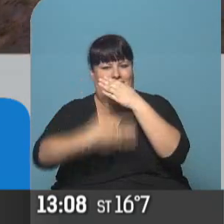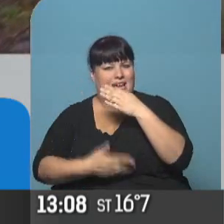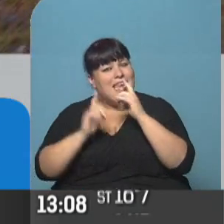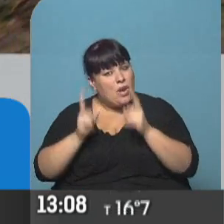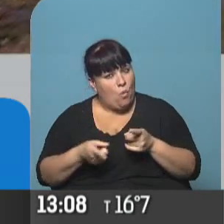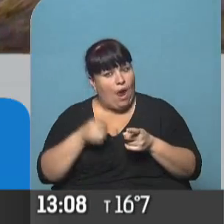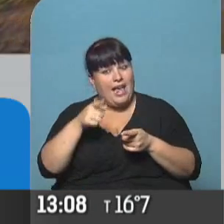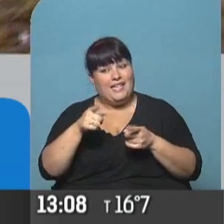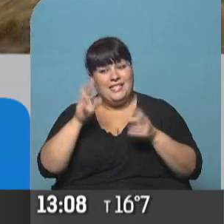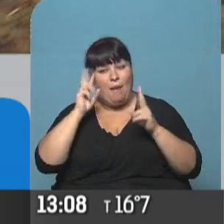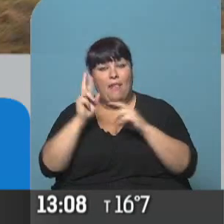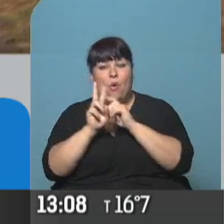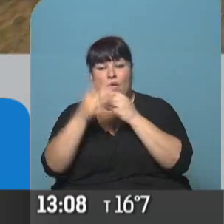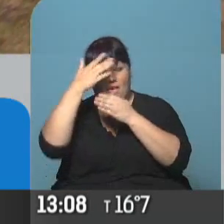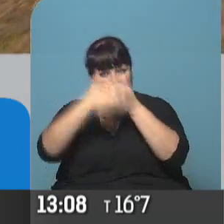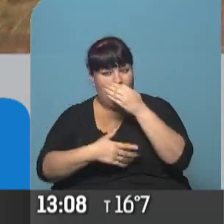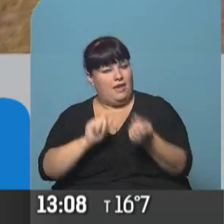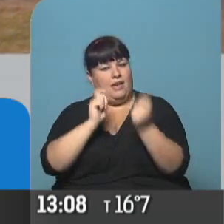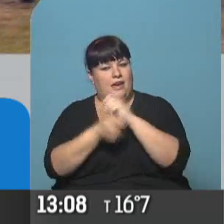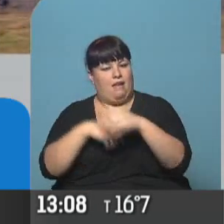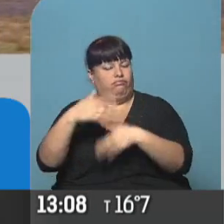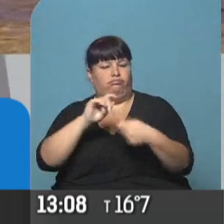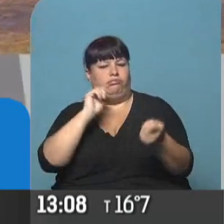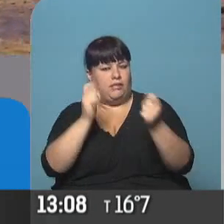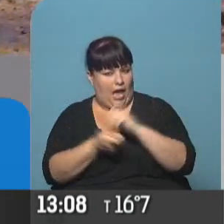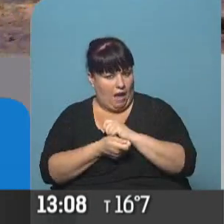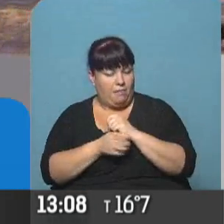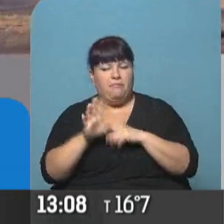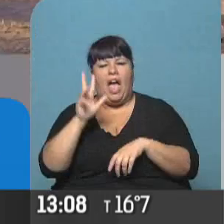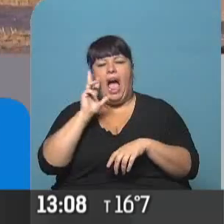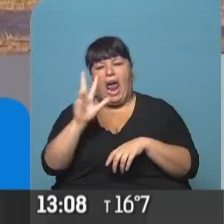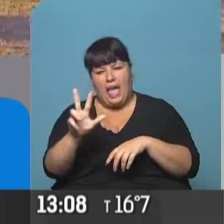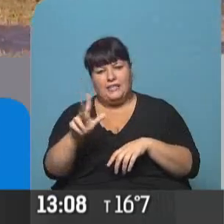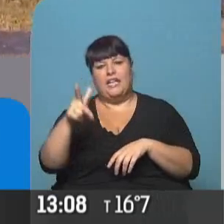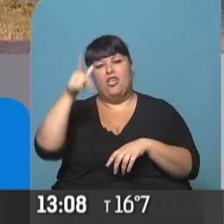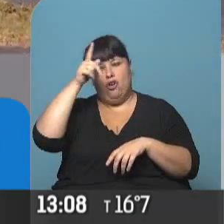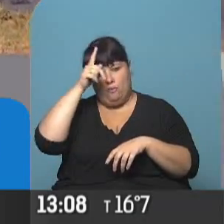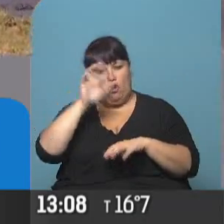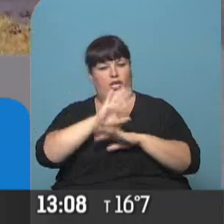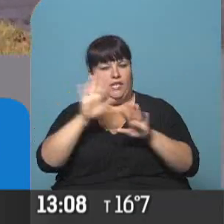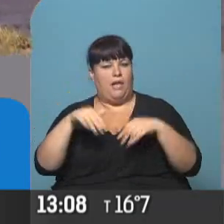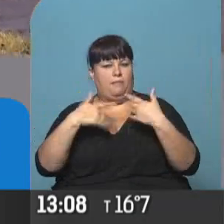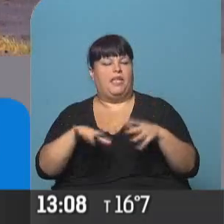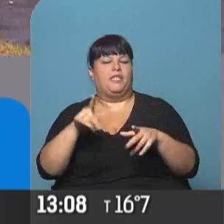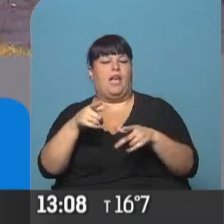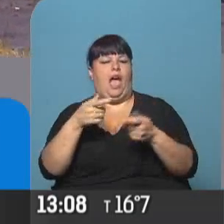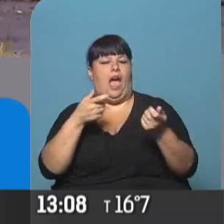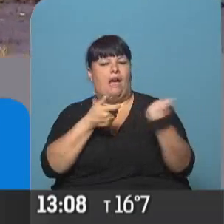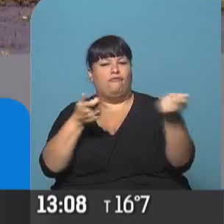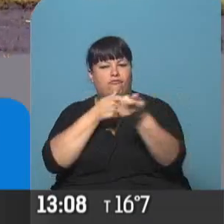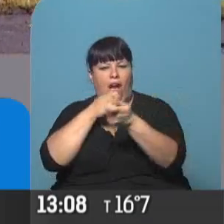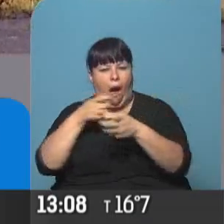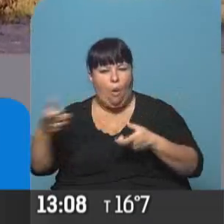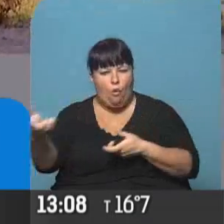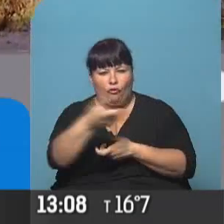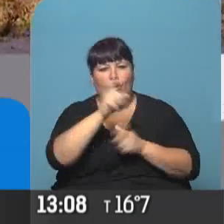esa política de resguardo luego cambió con el correr de las horas y cerca de las 15 la policía ya empezó a utilizar los hidrantes y